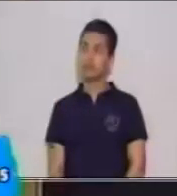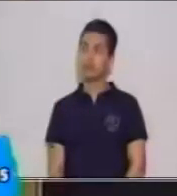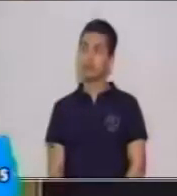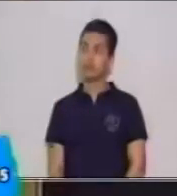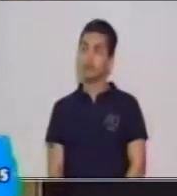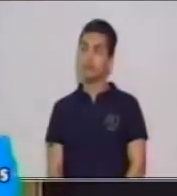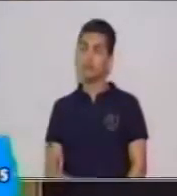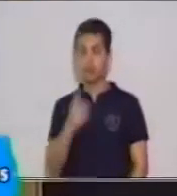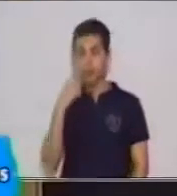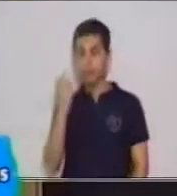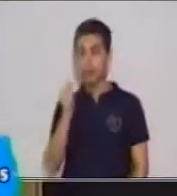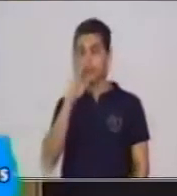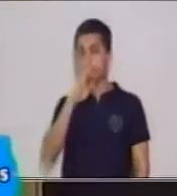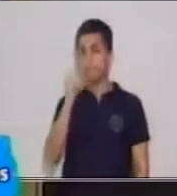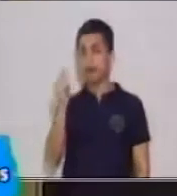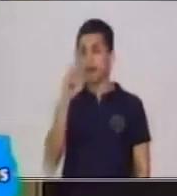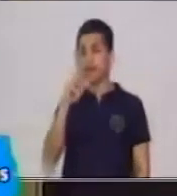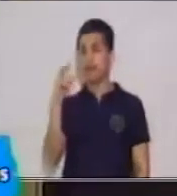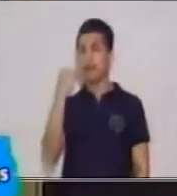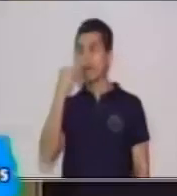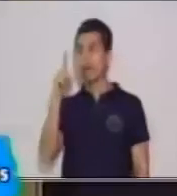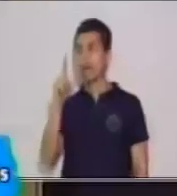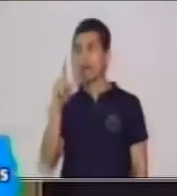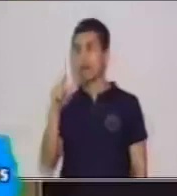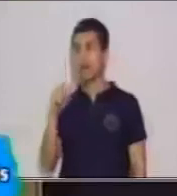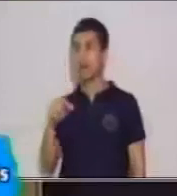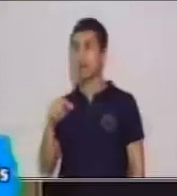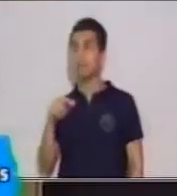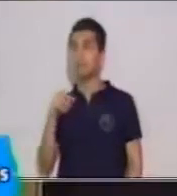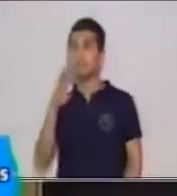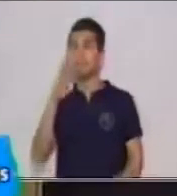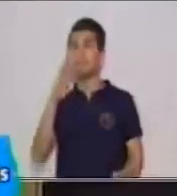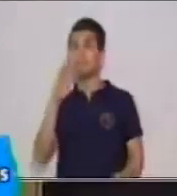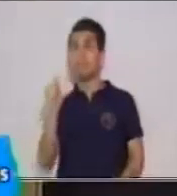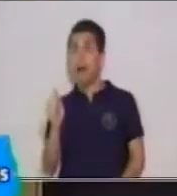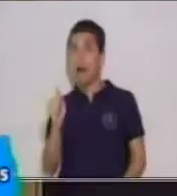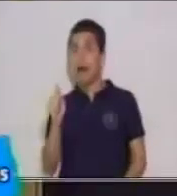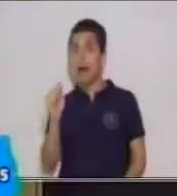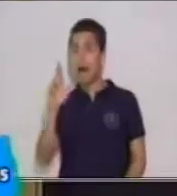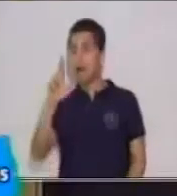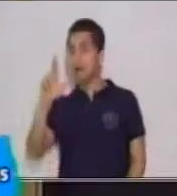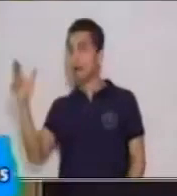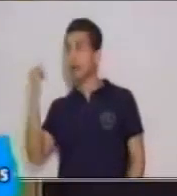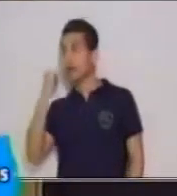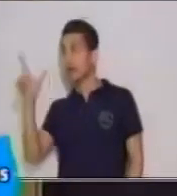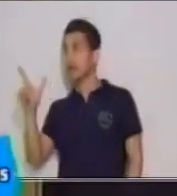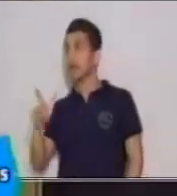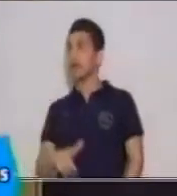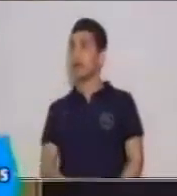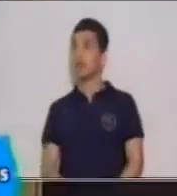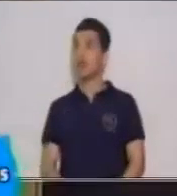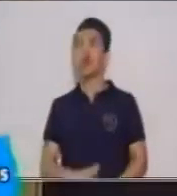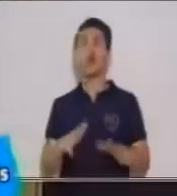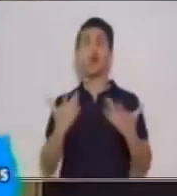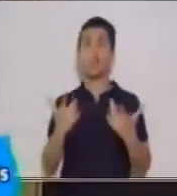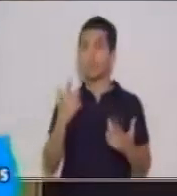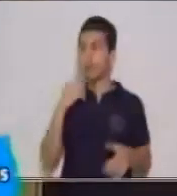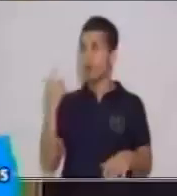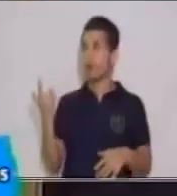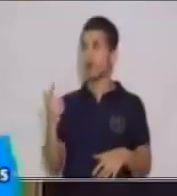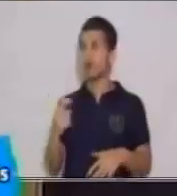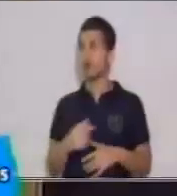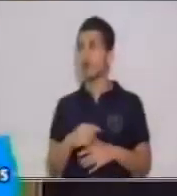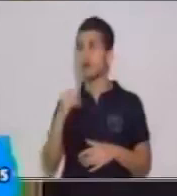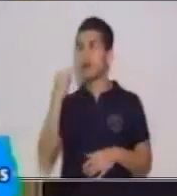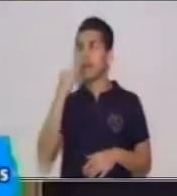Barril. Ubiquémonos al final. Digámoslo con aplausos. Barril. ¿Cómo termina? En